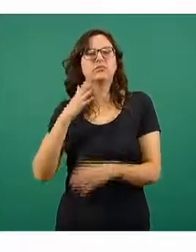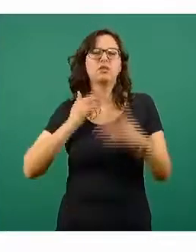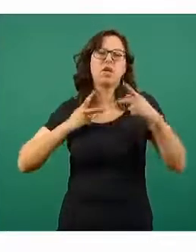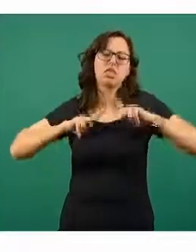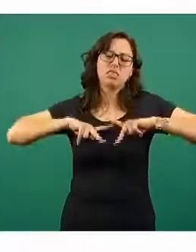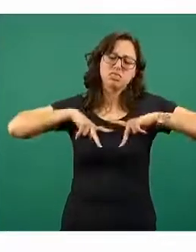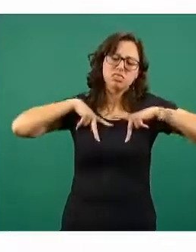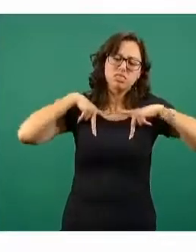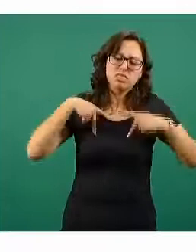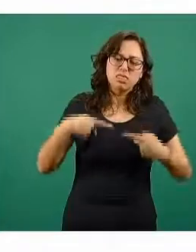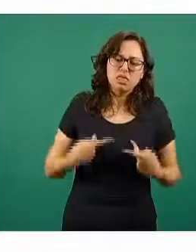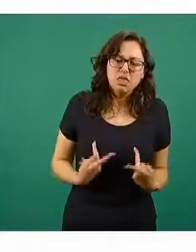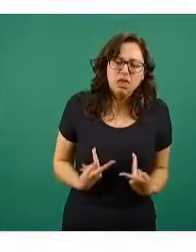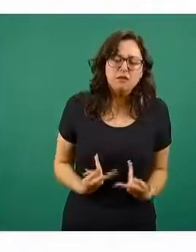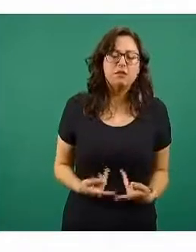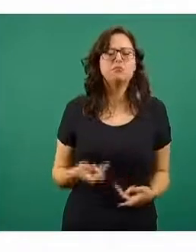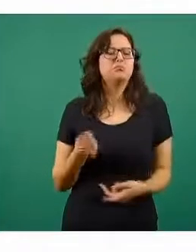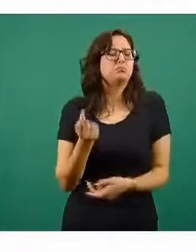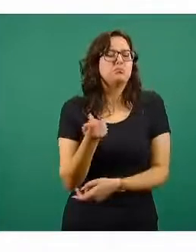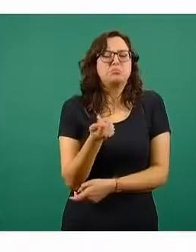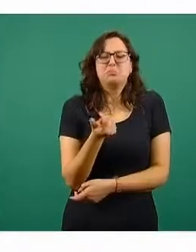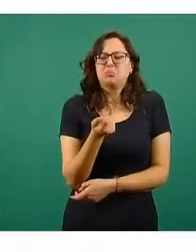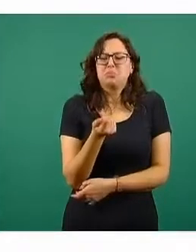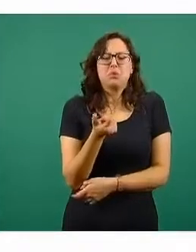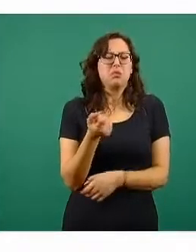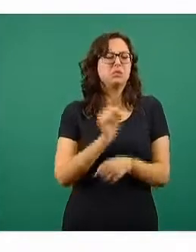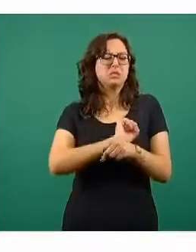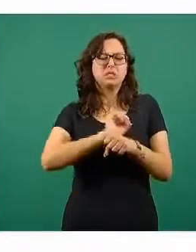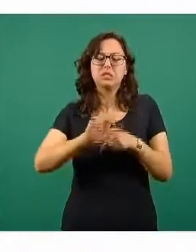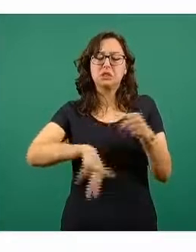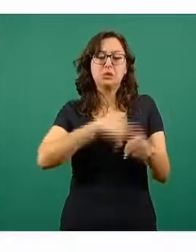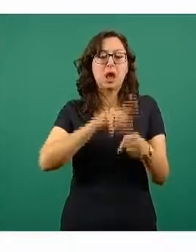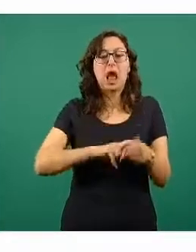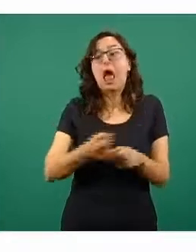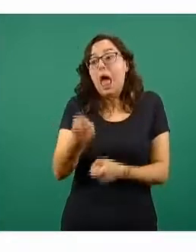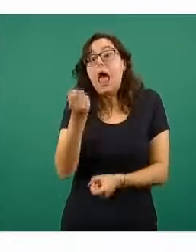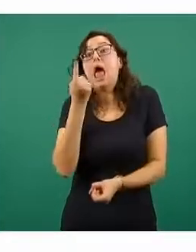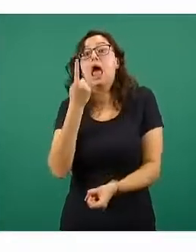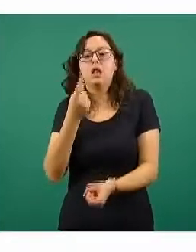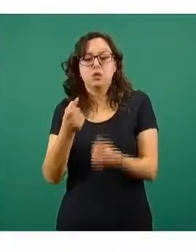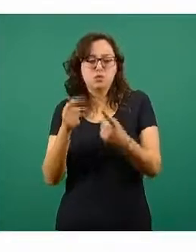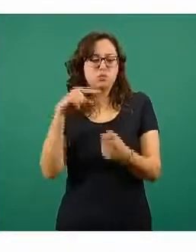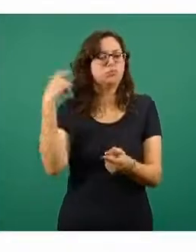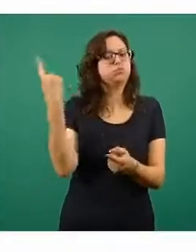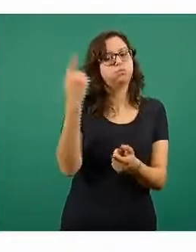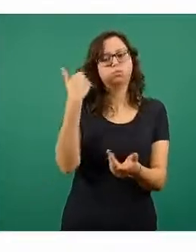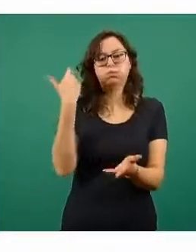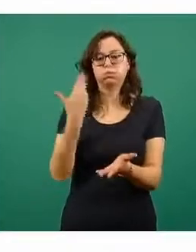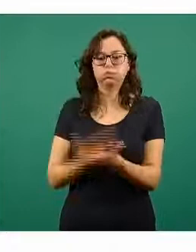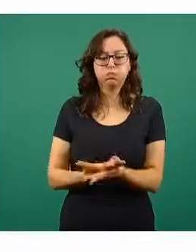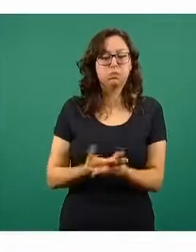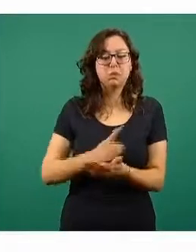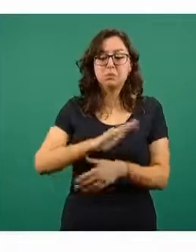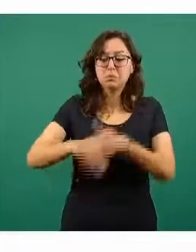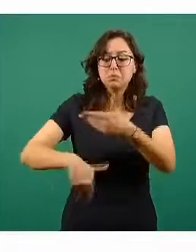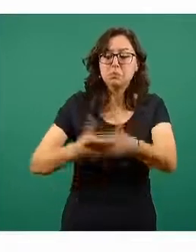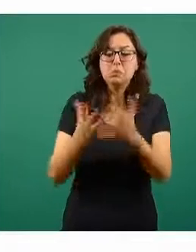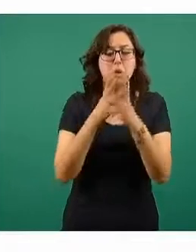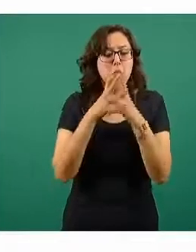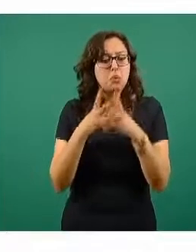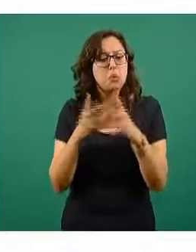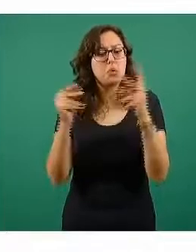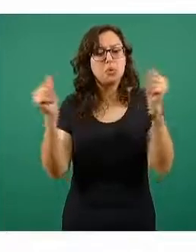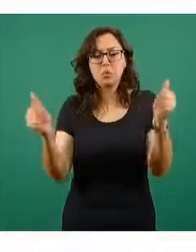o a veces en algunos pocos casos hemos tenido algunas personas que se desmayan, se recuperan íntegramente sin tener secuela